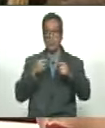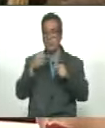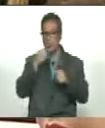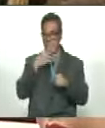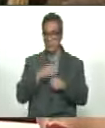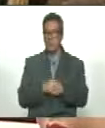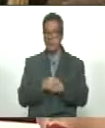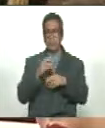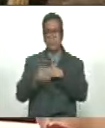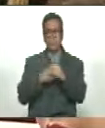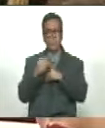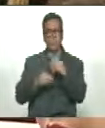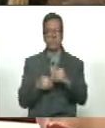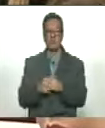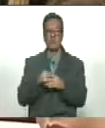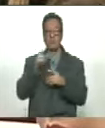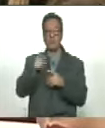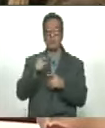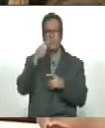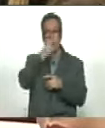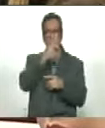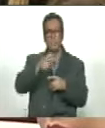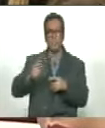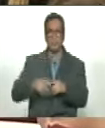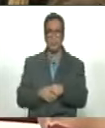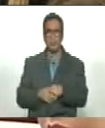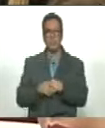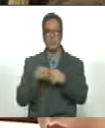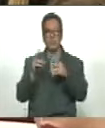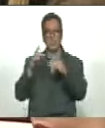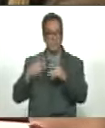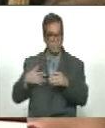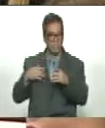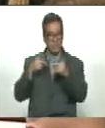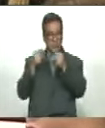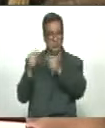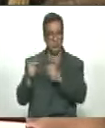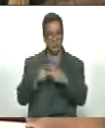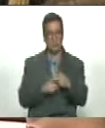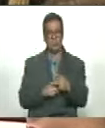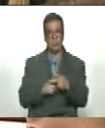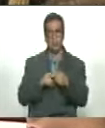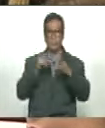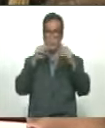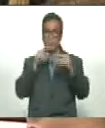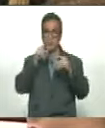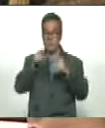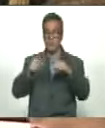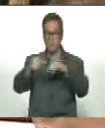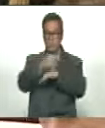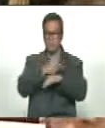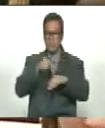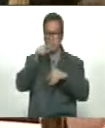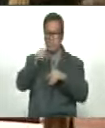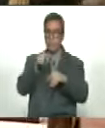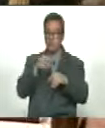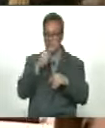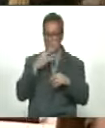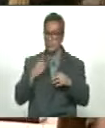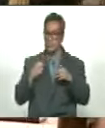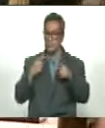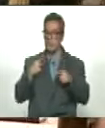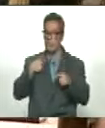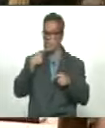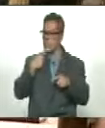bien cómo estamos como pueblo en la sensibilidad de lo económico. Y hablar de ese estado de bienestar, que